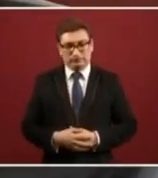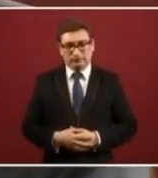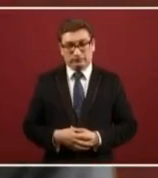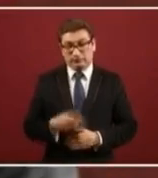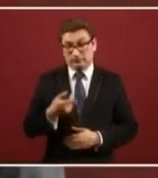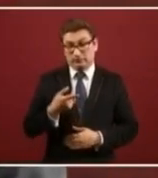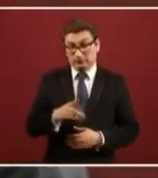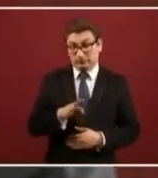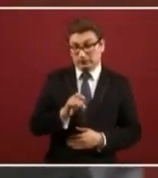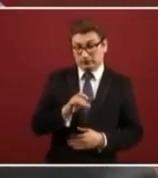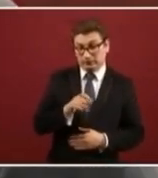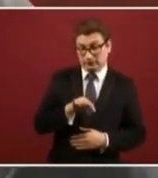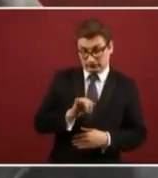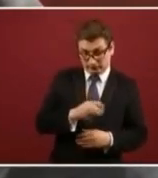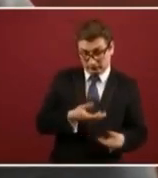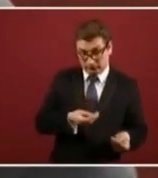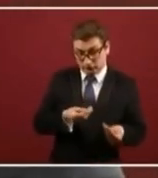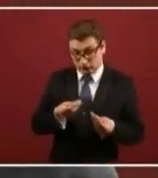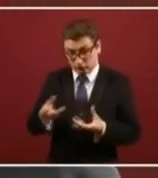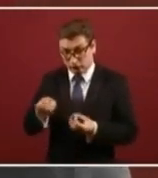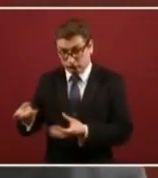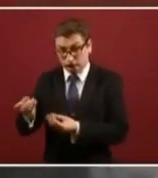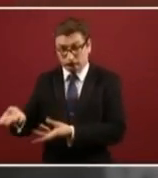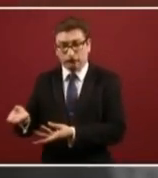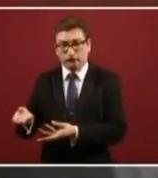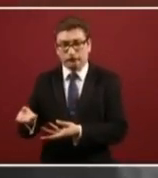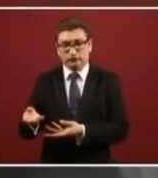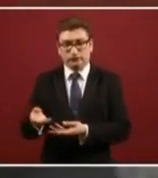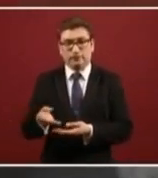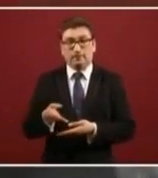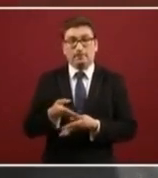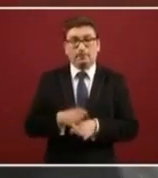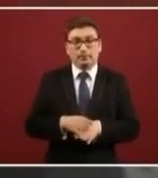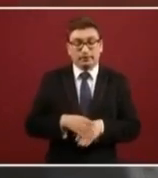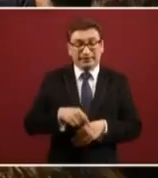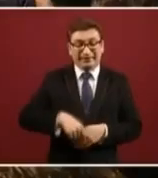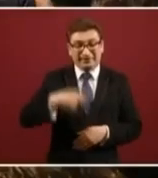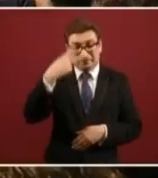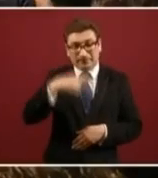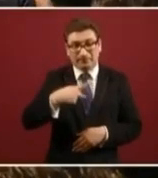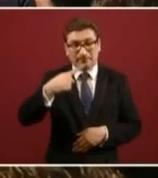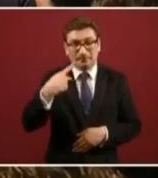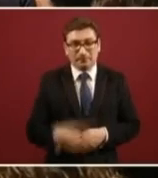pero la banca de desarrollo es banca nacional.